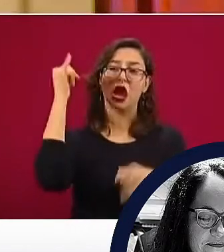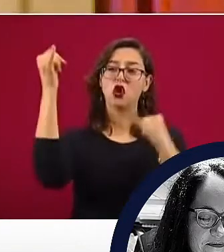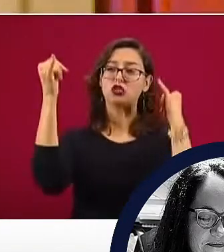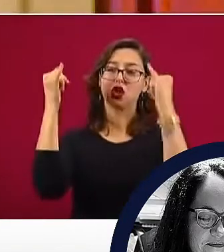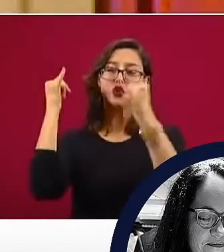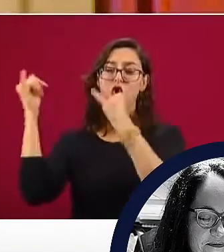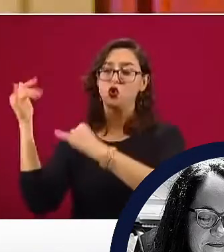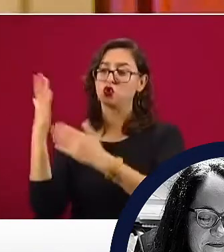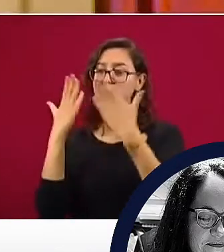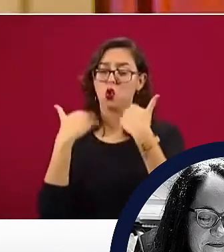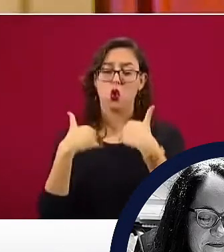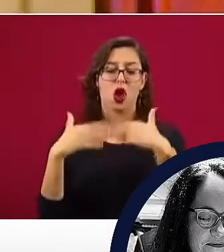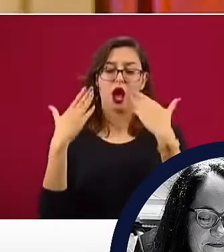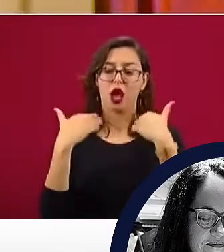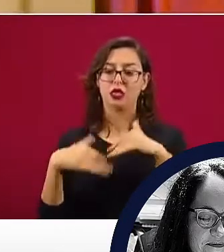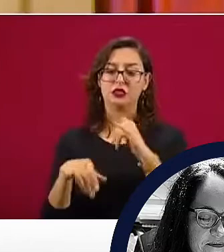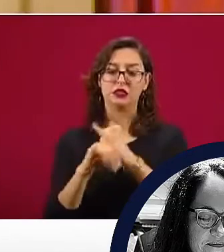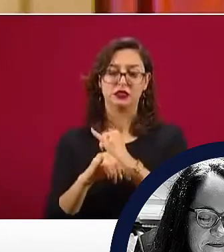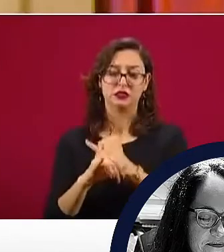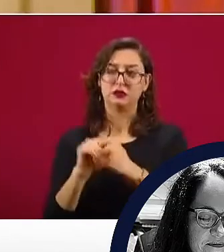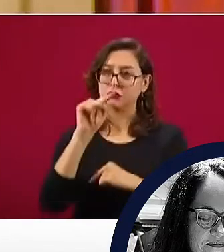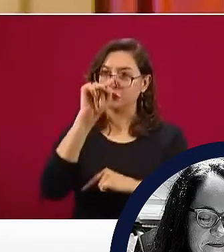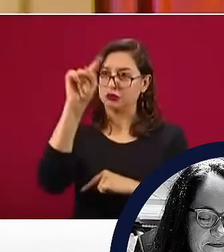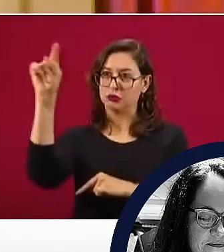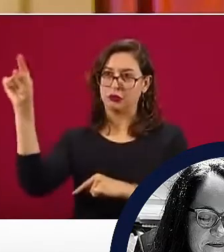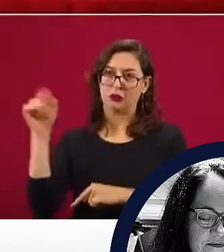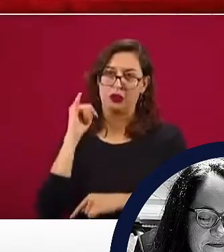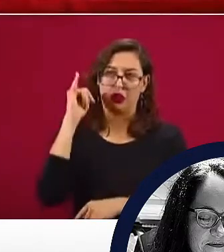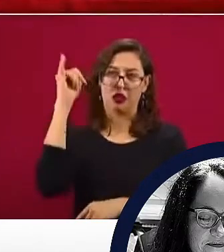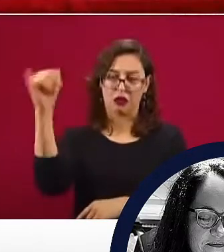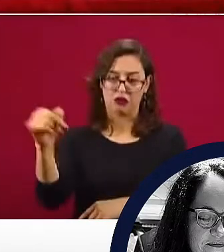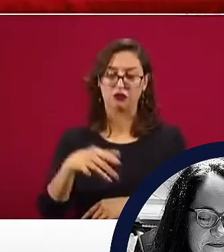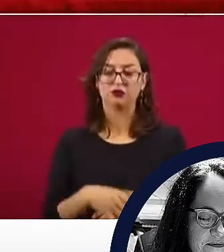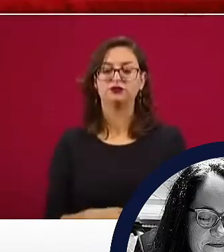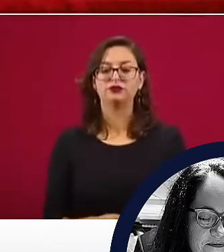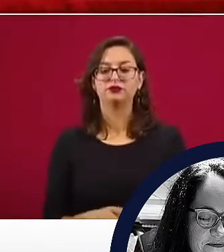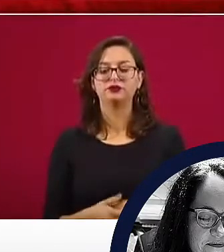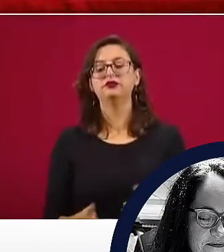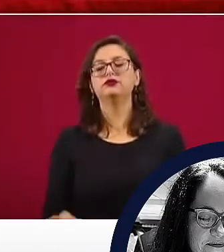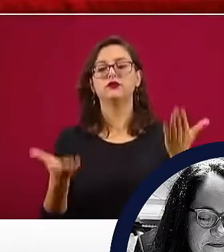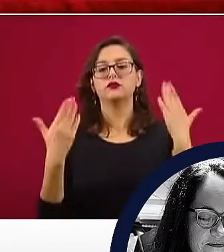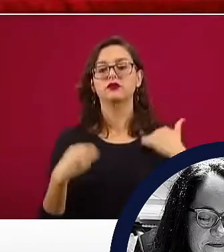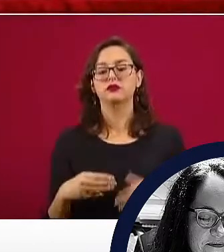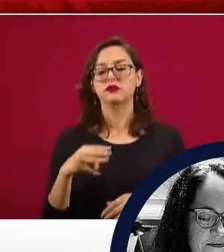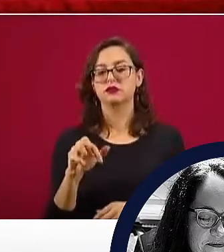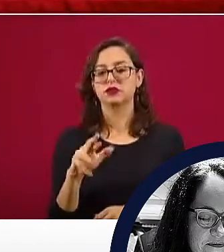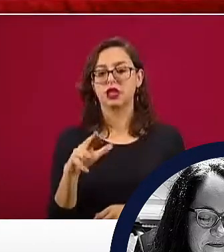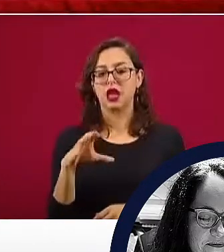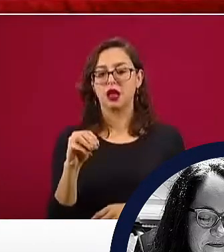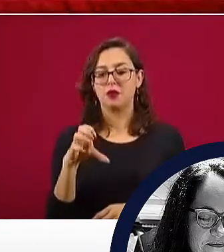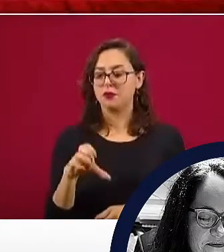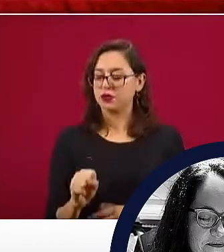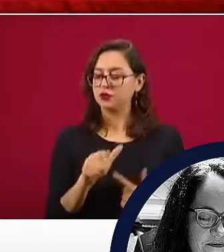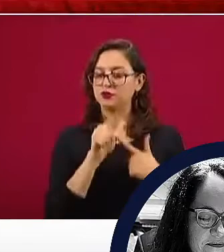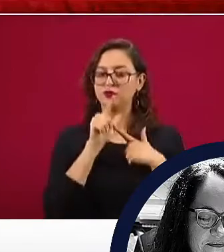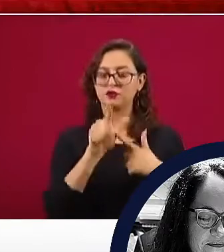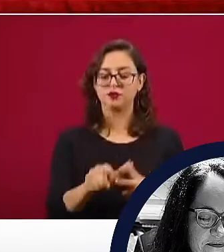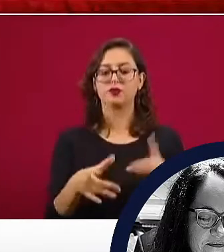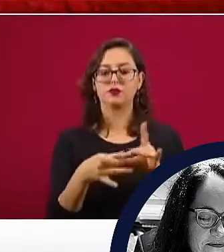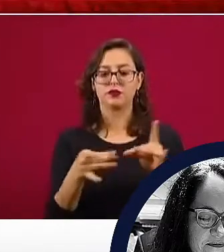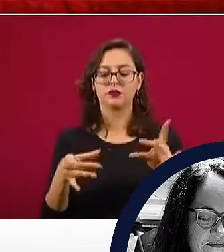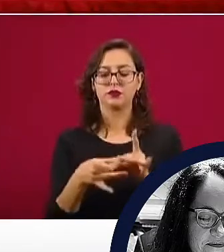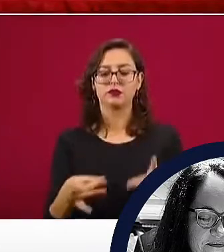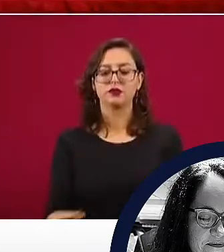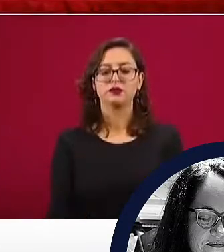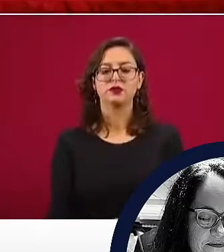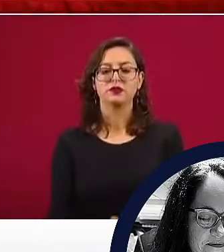sí, la verdad es que es ultra demandante. O sea, es cuídate de la pandemia, cuida al hijo con discapacidad, trata de que aprenda,